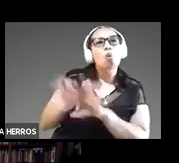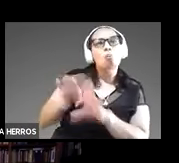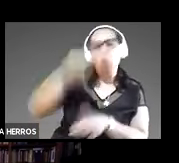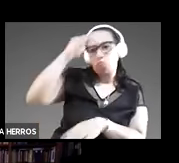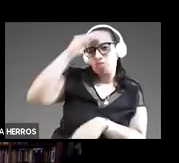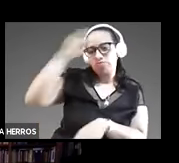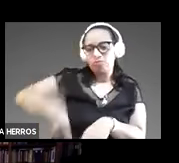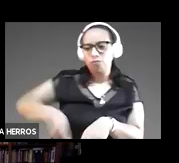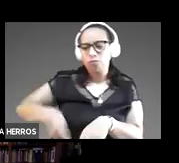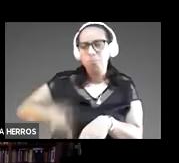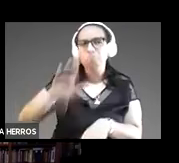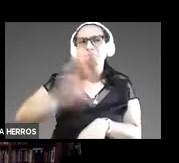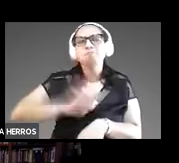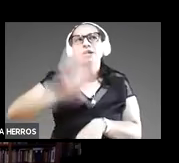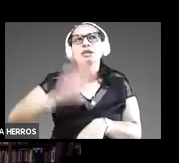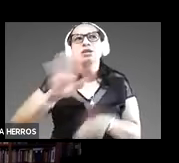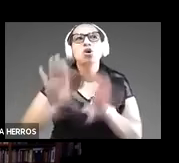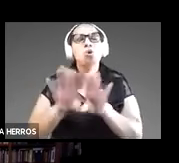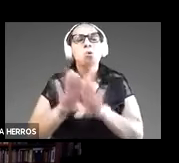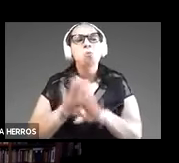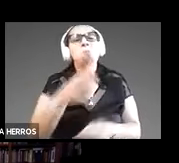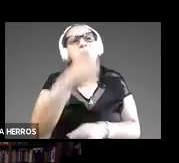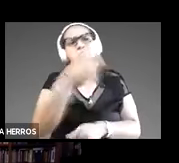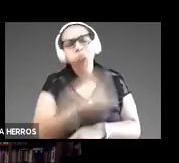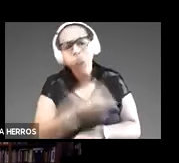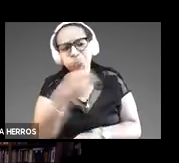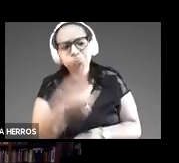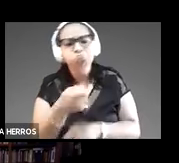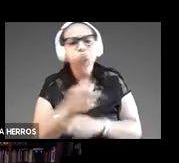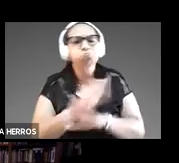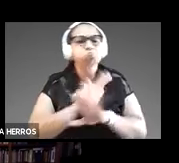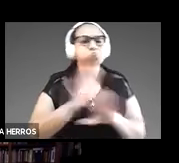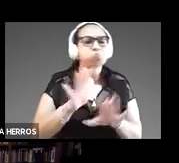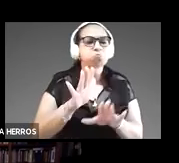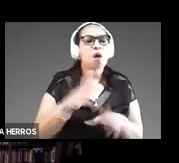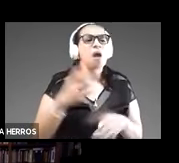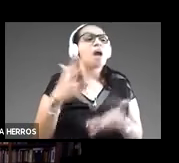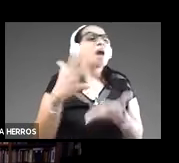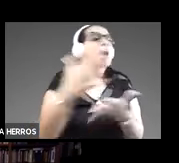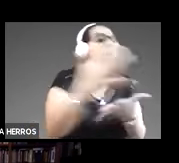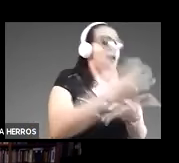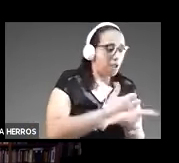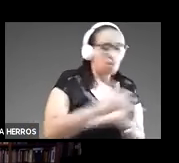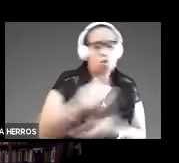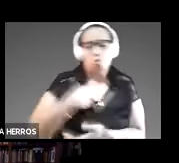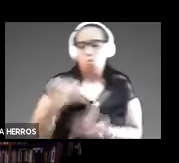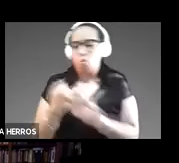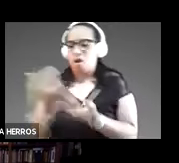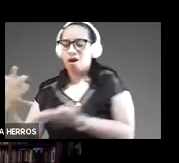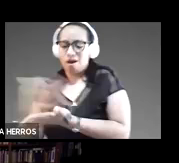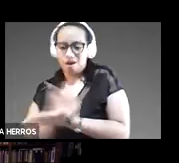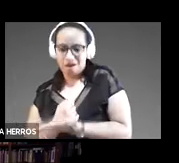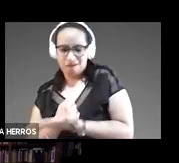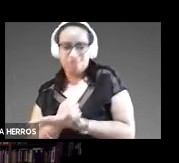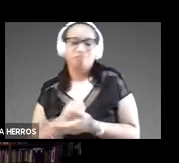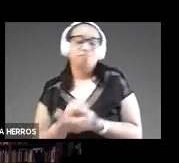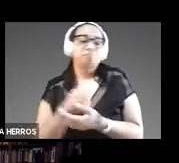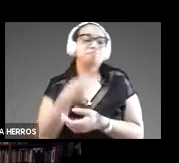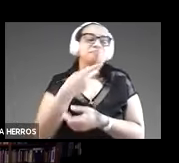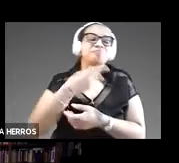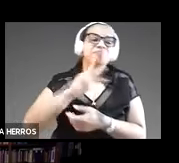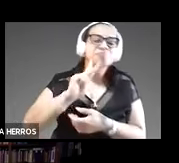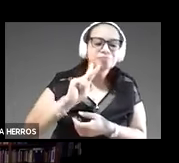especie de nos damos la mano y juego de ganar-ganar, ¿no? Sí. Sin embargo, o sea,